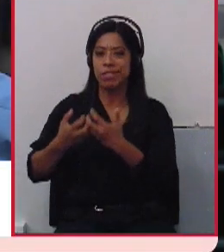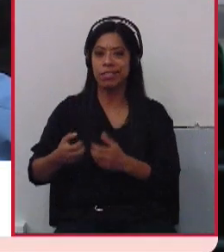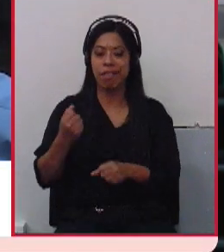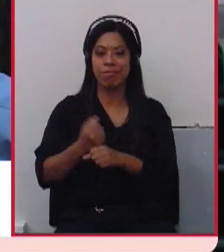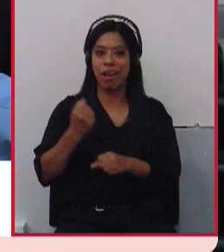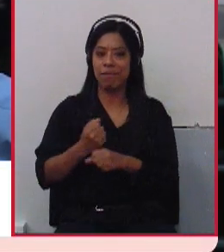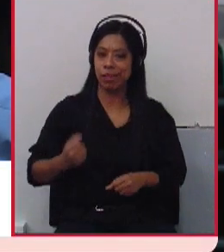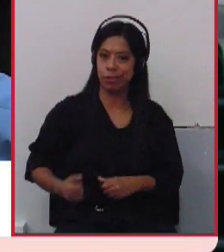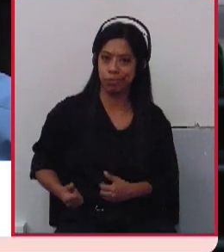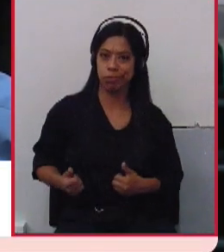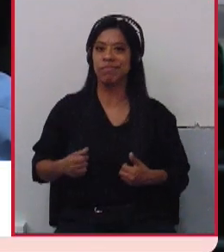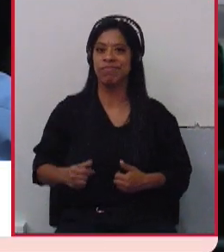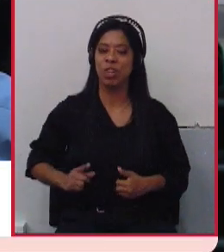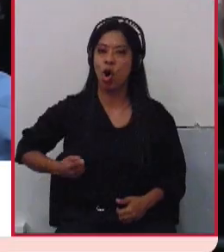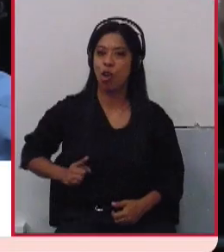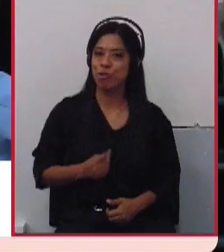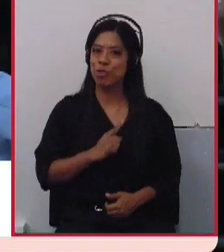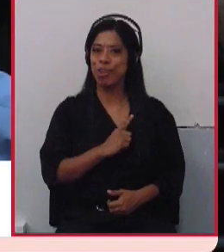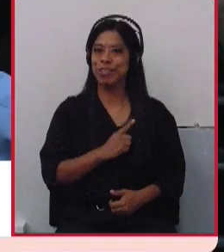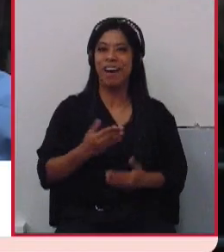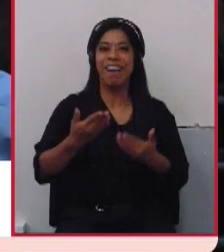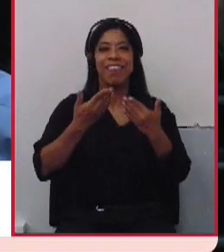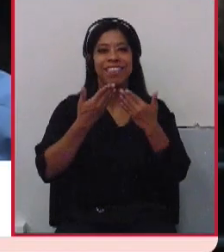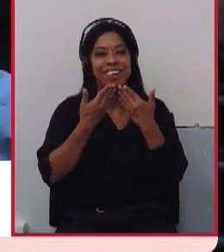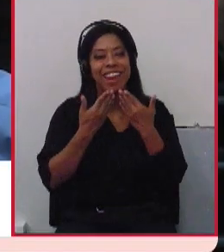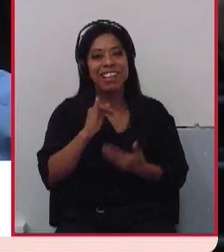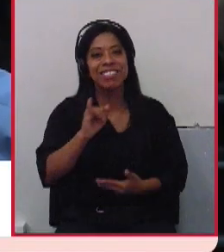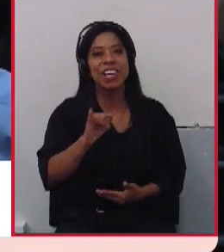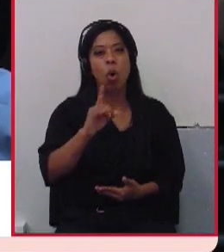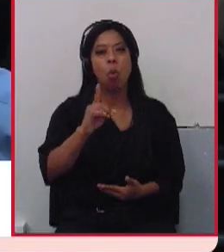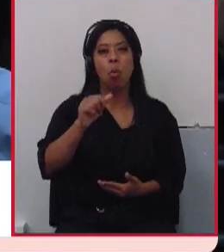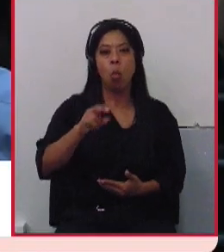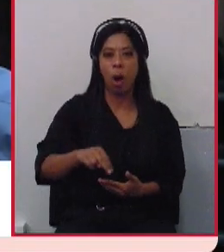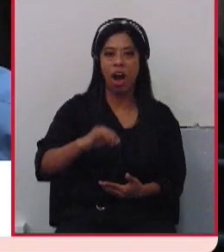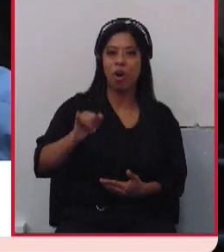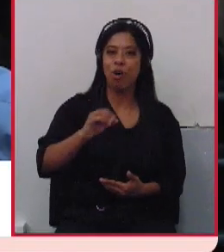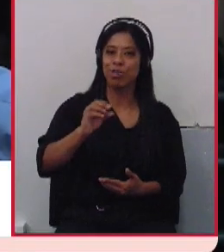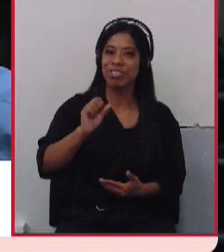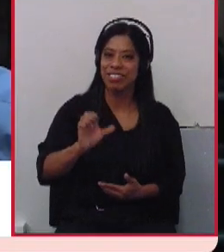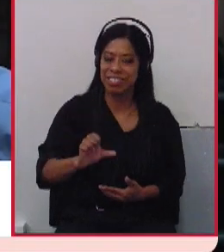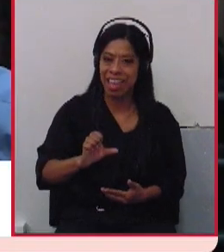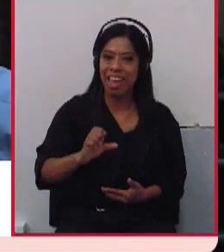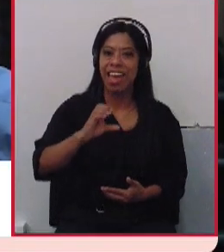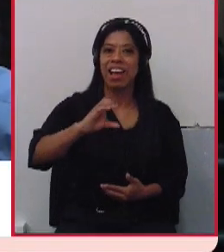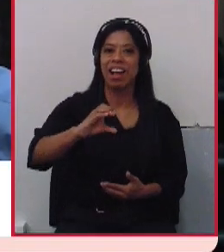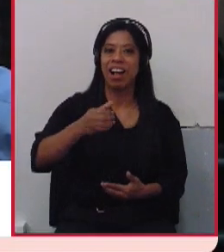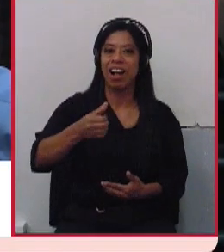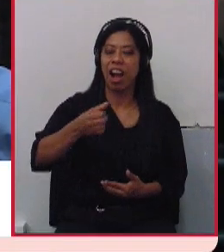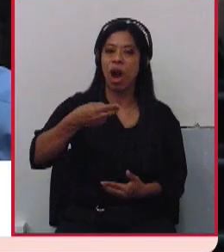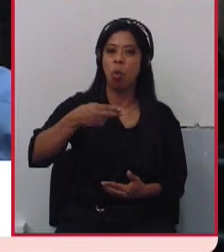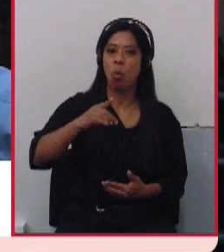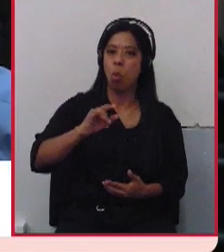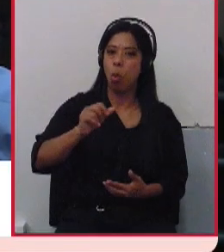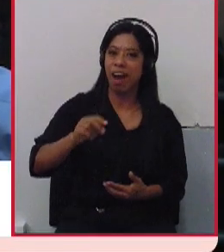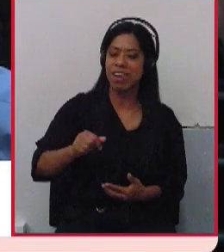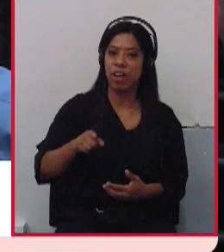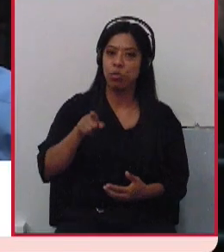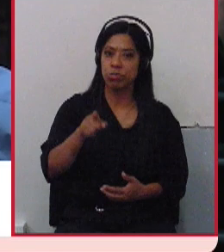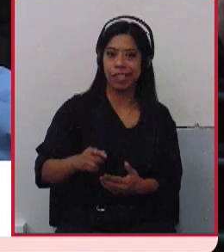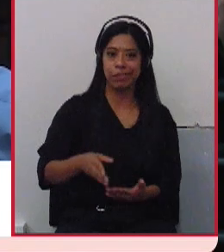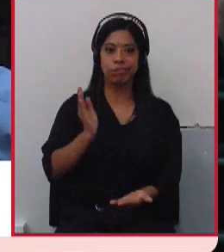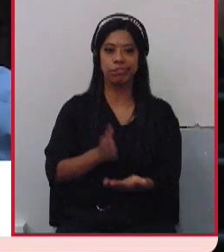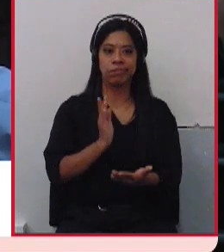en alto. Gracias, señor ingeniero Juan José Caguana Cuba, por ponerle mano